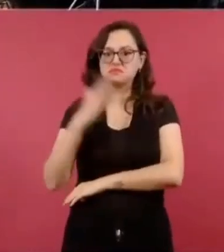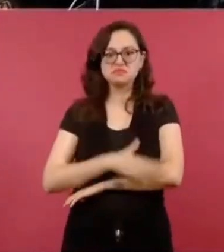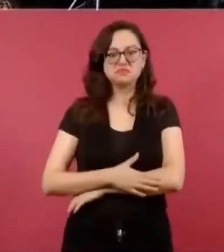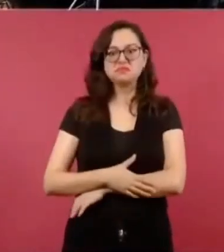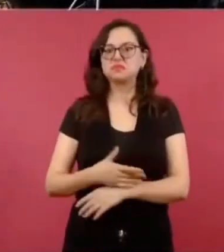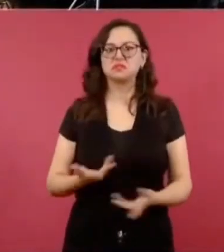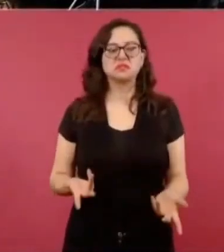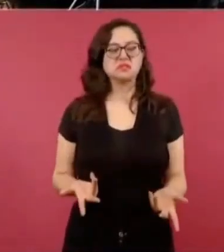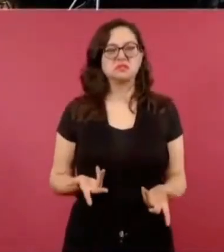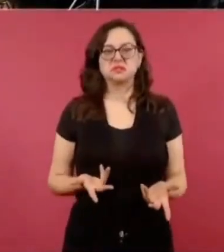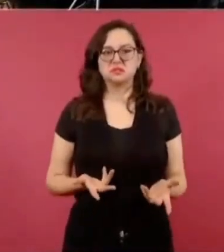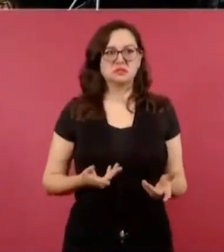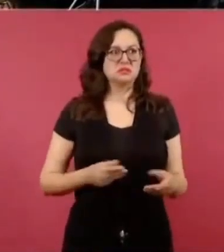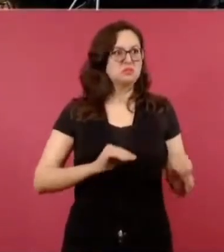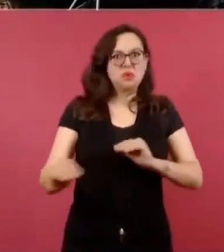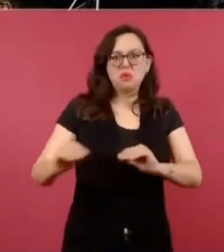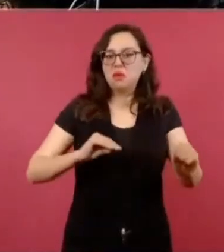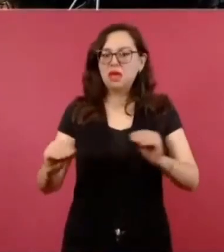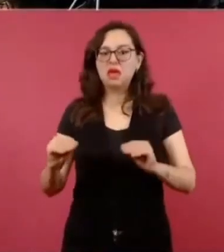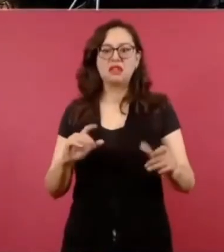sus rutinas,